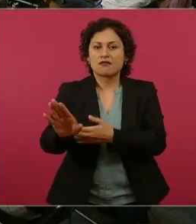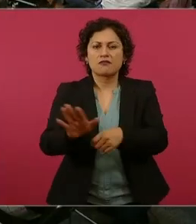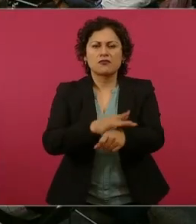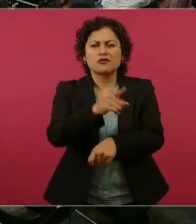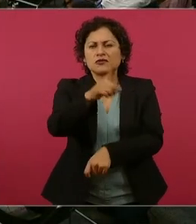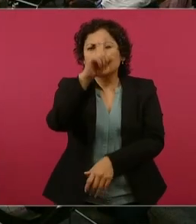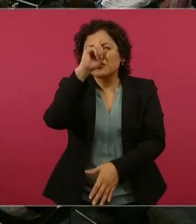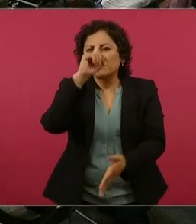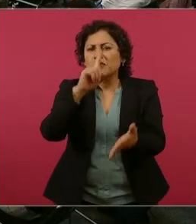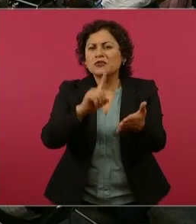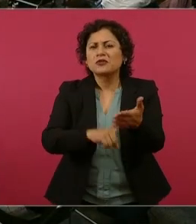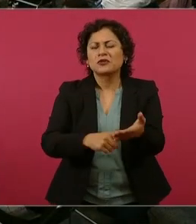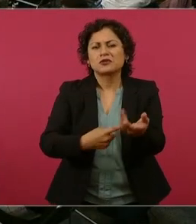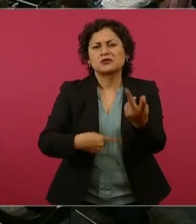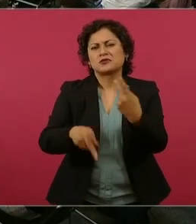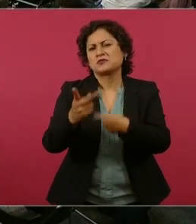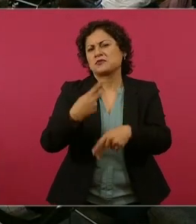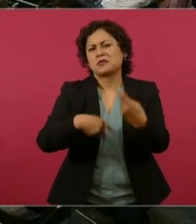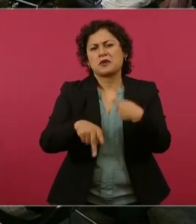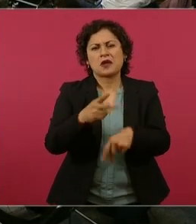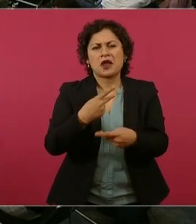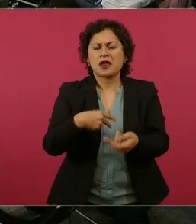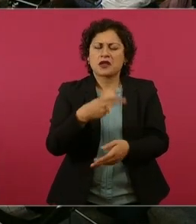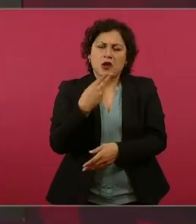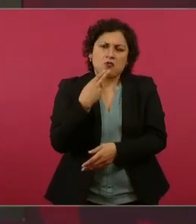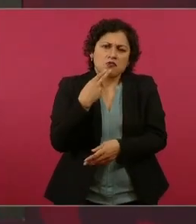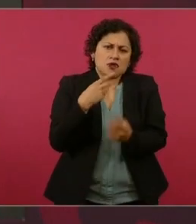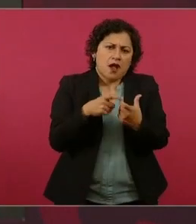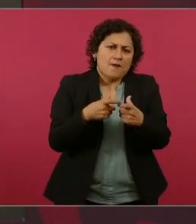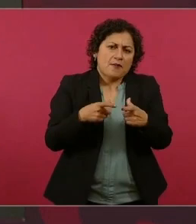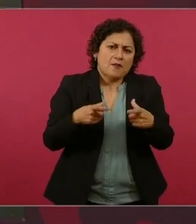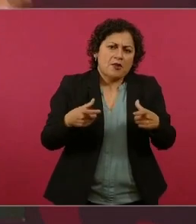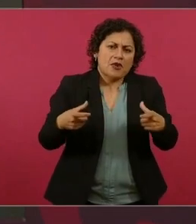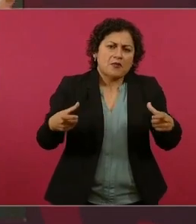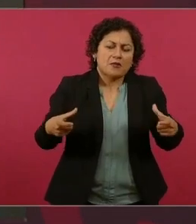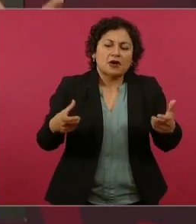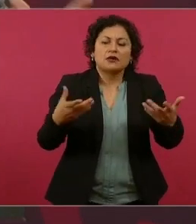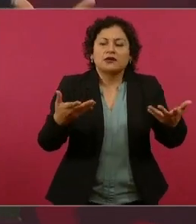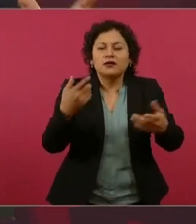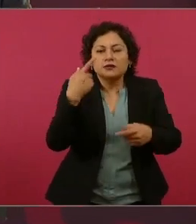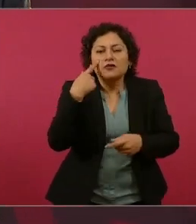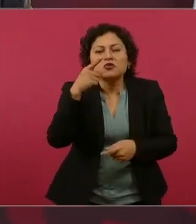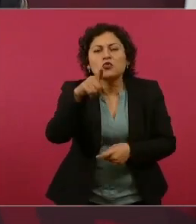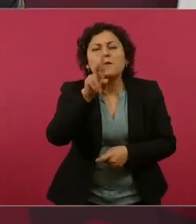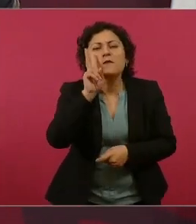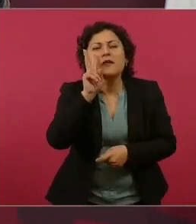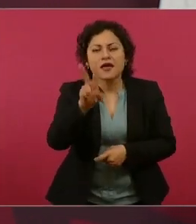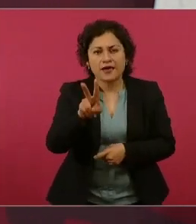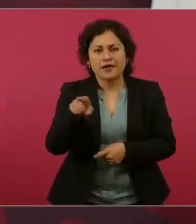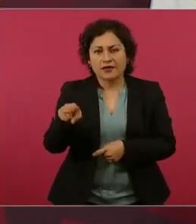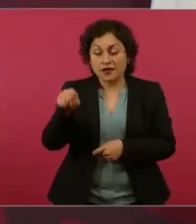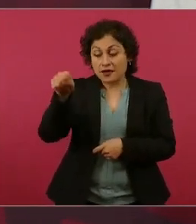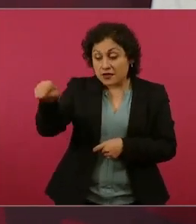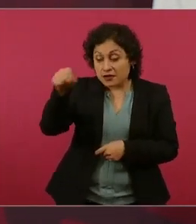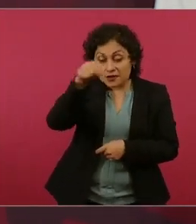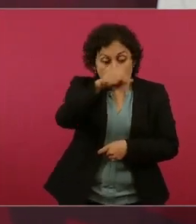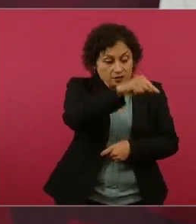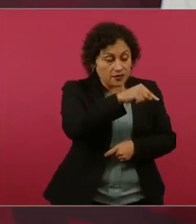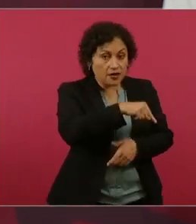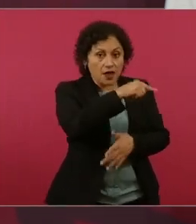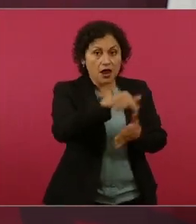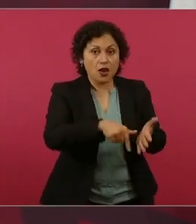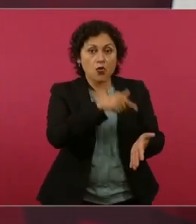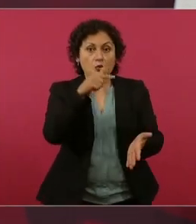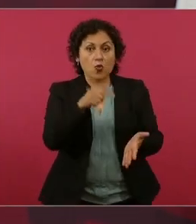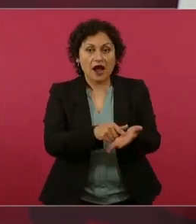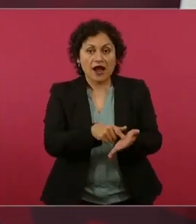vemos donde tenemos más narcomenudeo, donde hay más consumo, allí